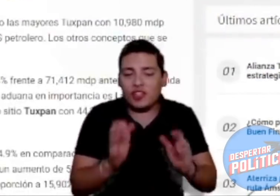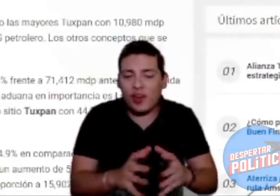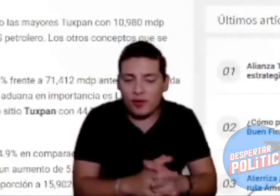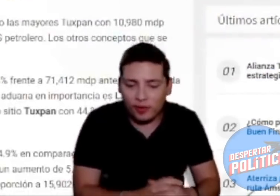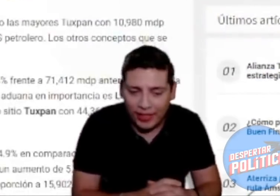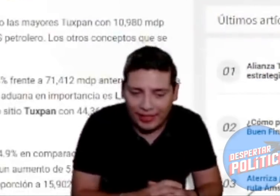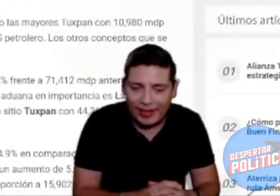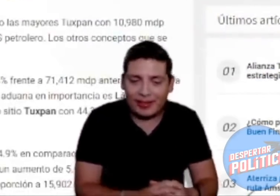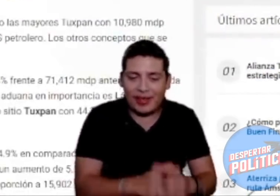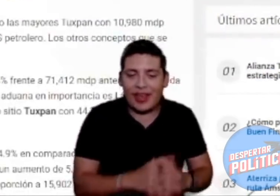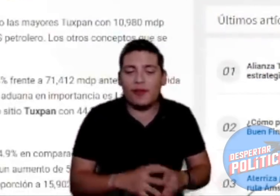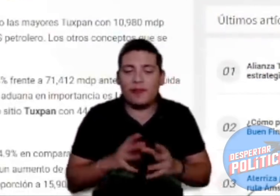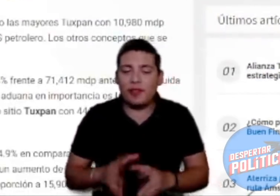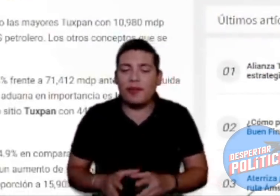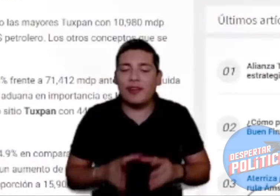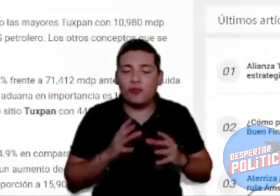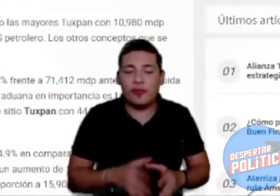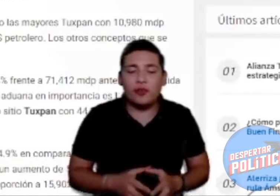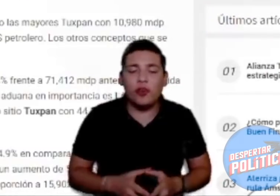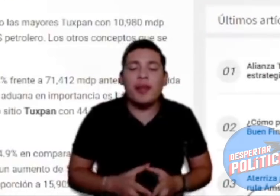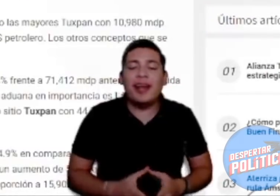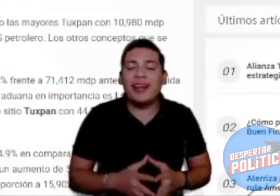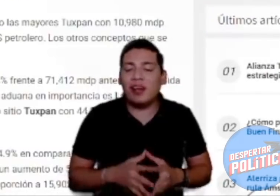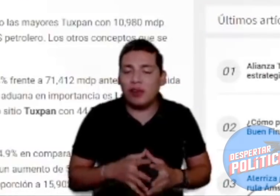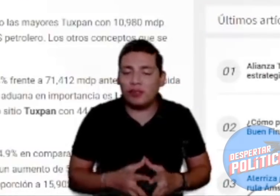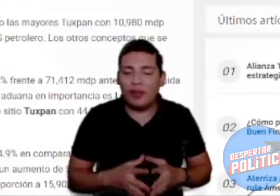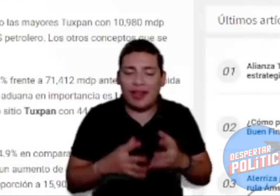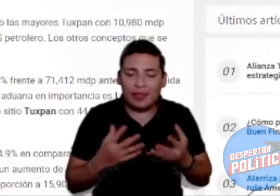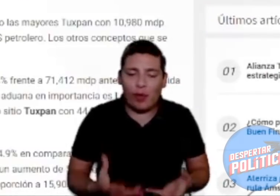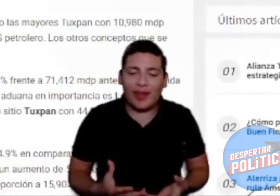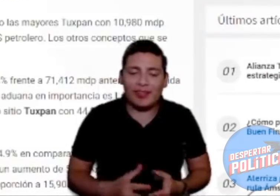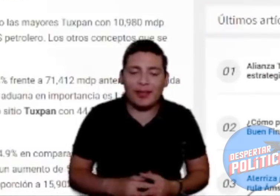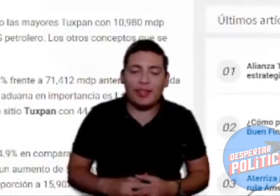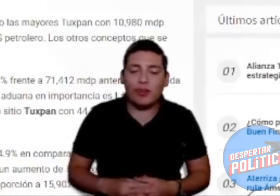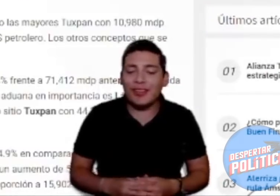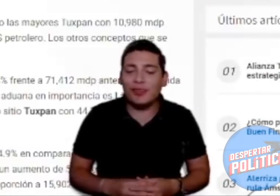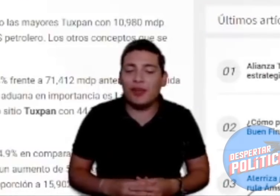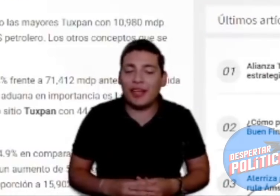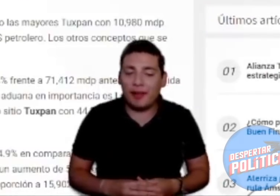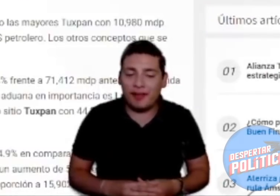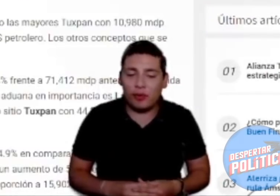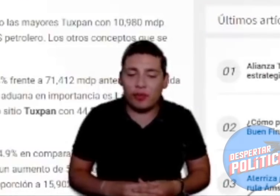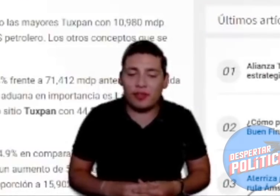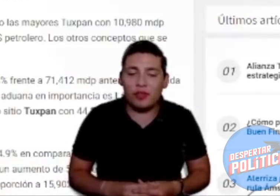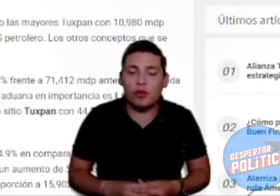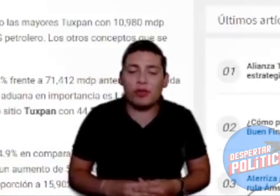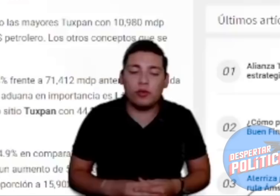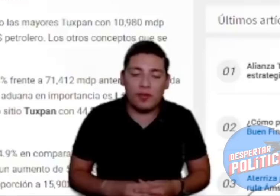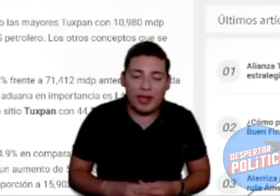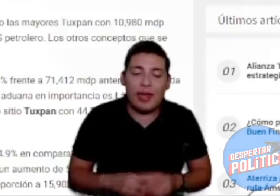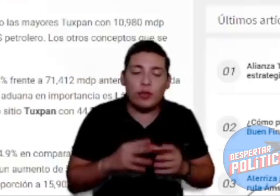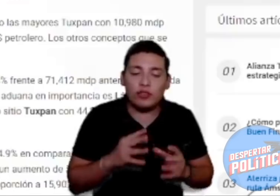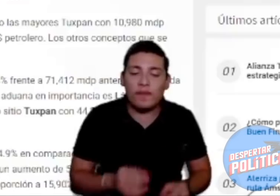SAT dio a conocer que entre enero y septiembre del 2021, la recaudación de las aduanas en México registró un incremento de